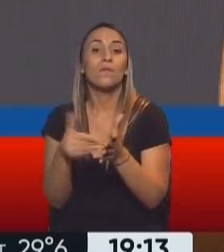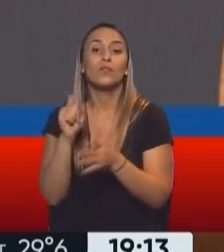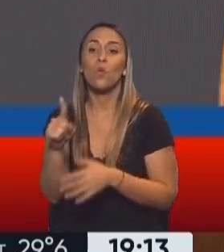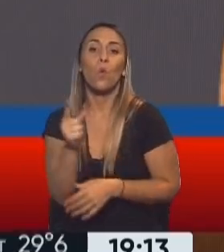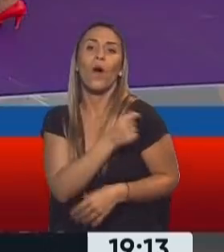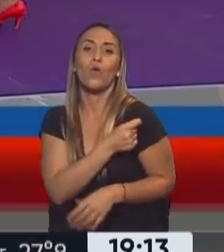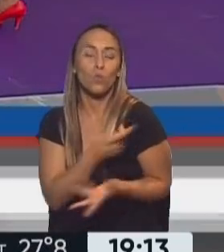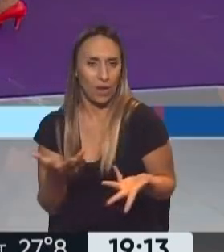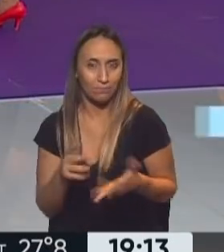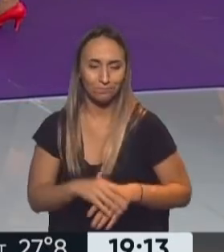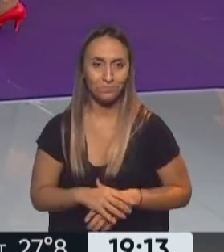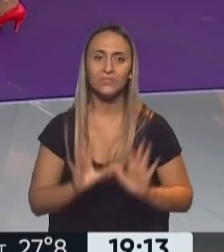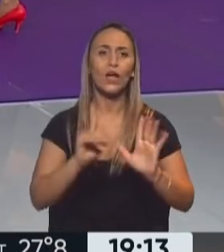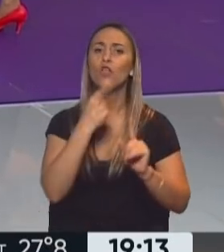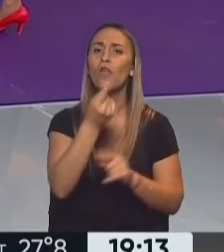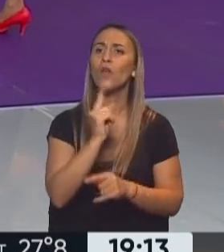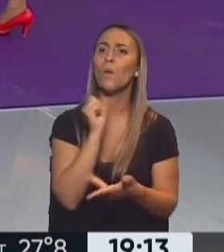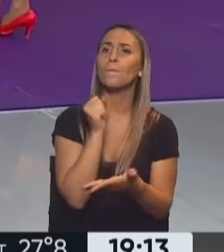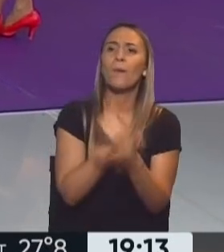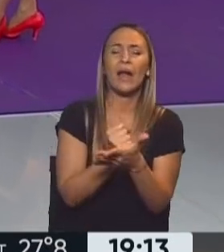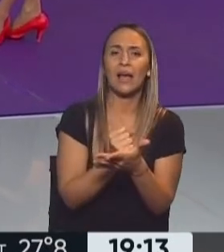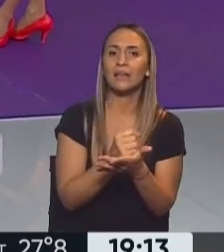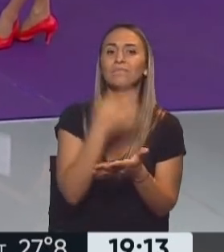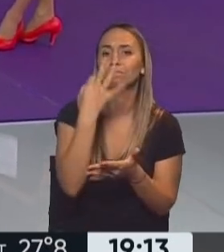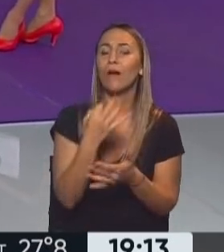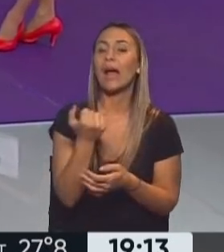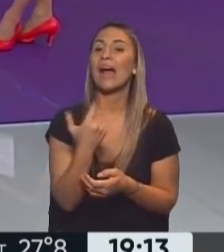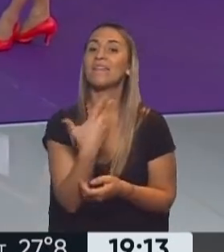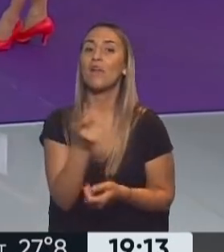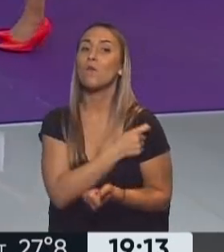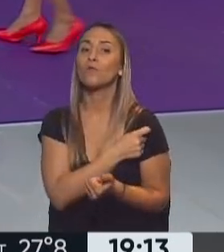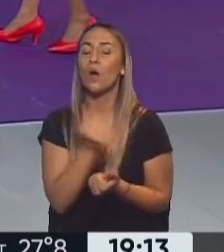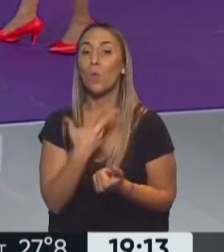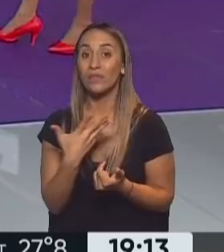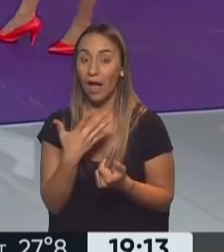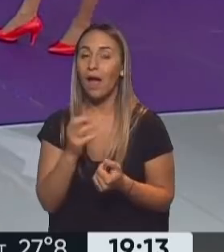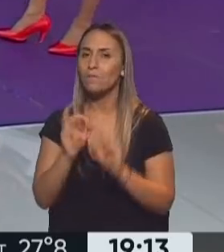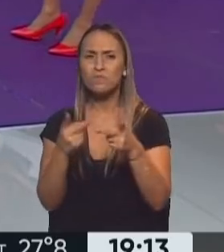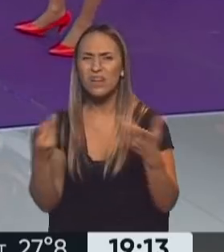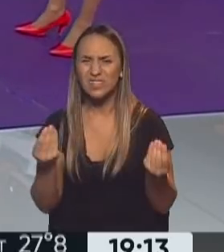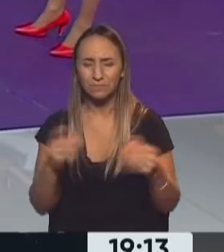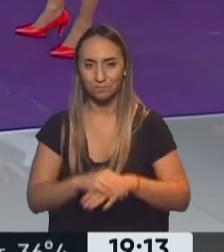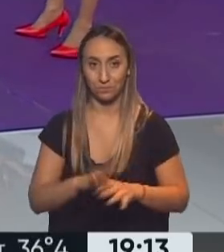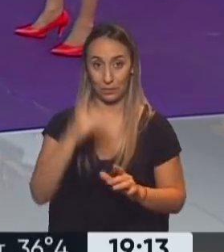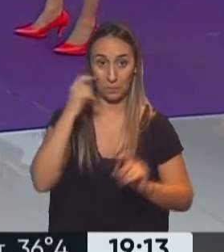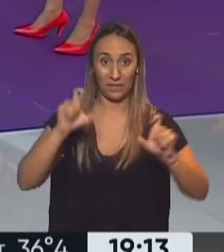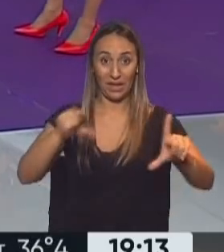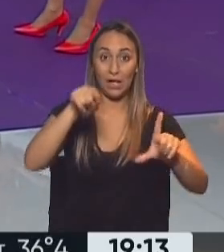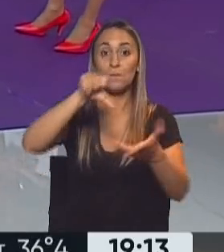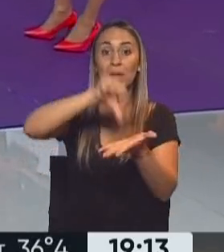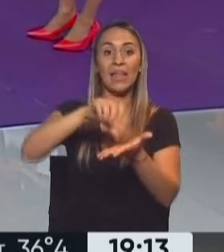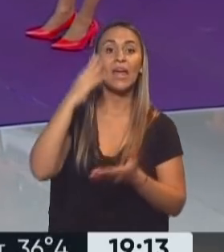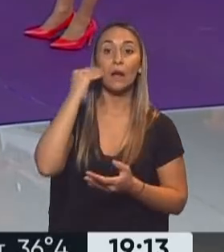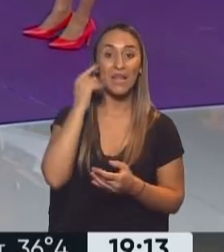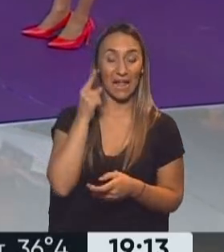doctor, ¿cómo es eso? No a la marca, sino a la cantidad de vacunas. Tenemos unas plaquitas para mostrarle. Lo vamos repasando. La primera, aquí está. Esto es Gran Bretaña,